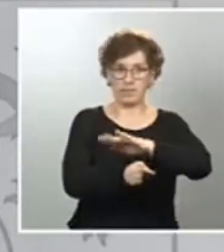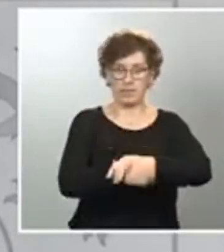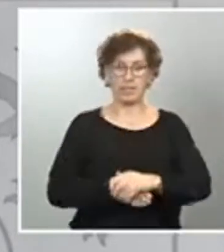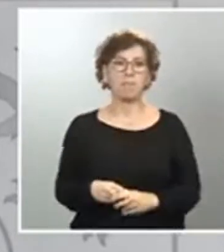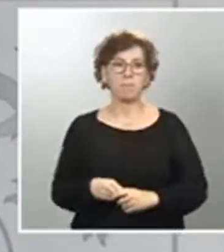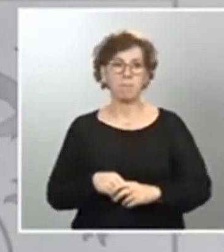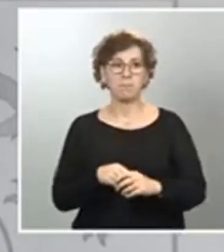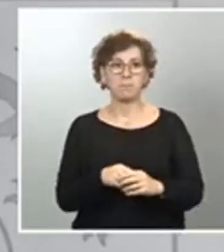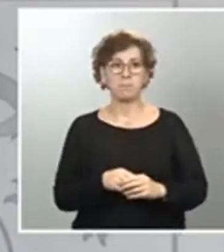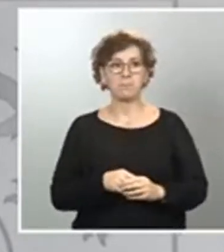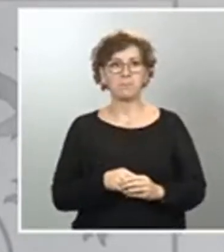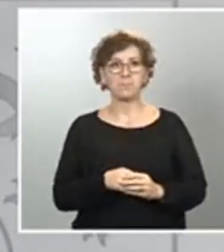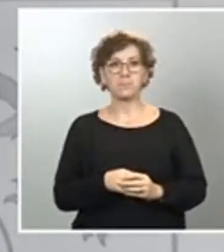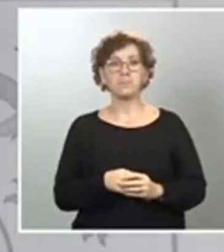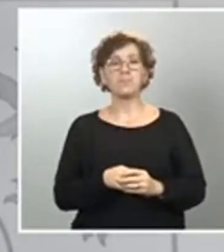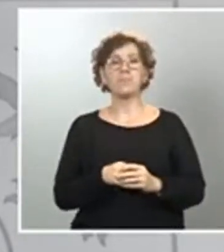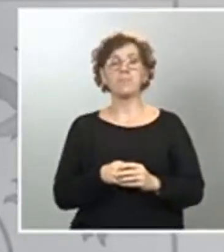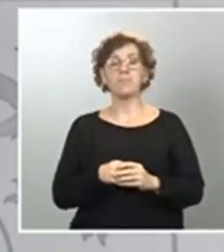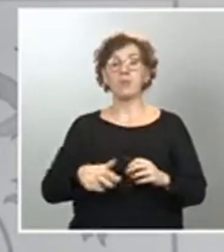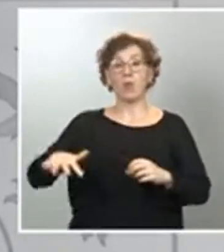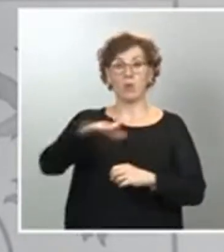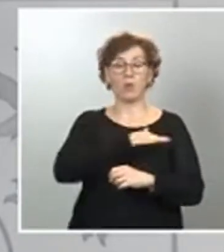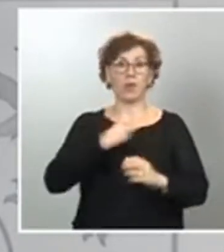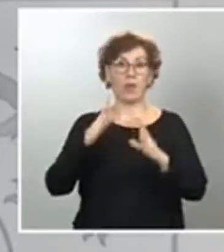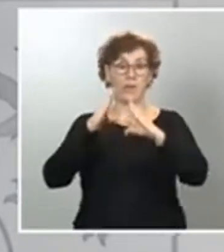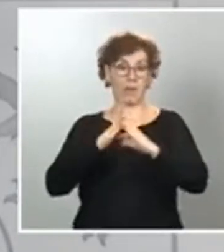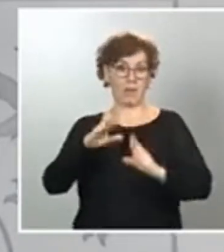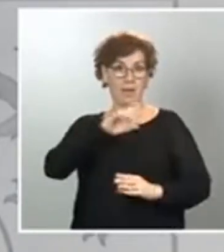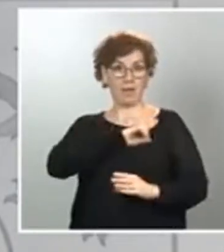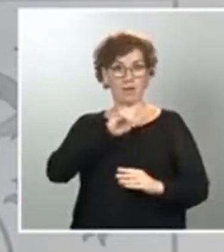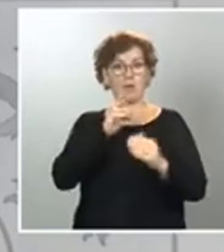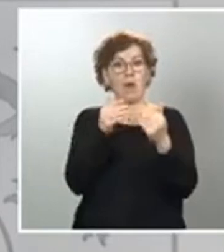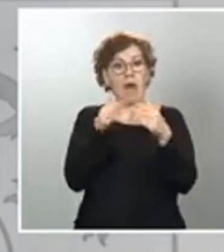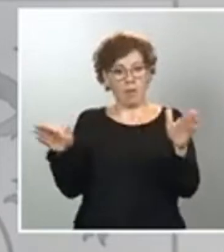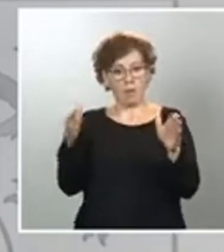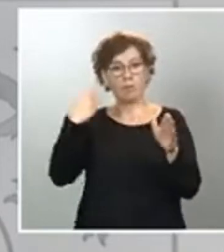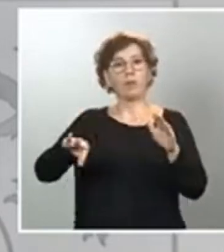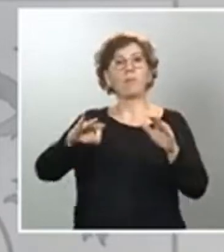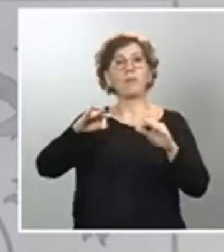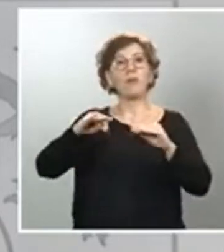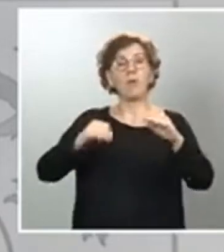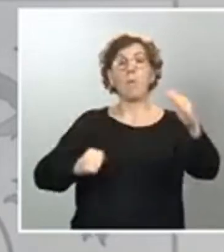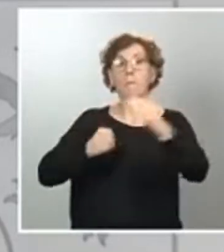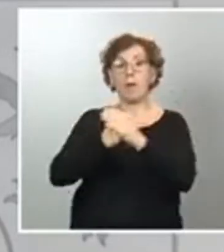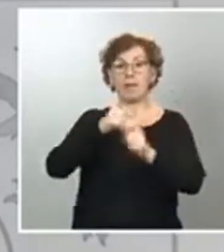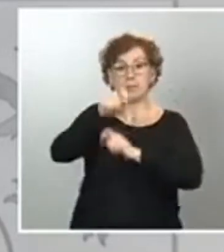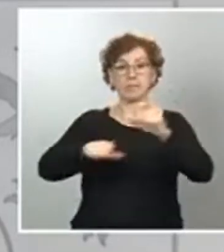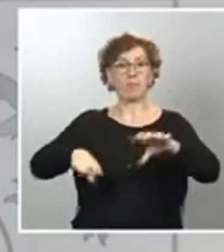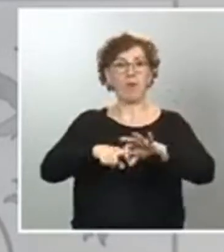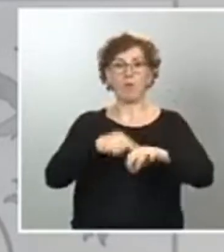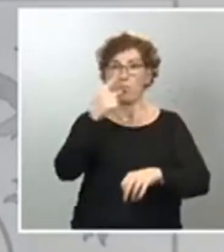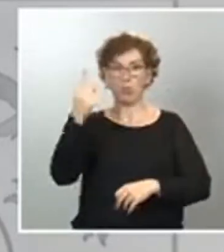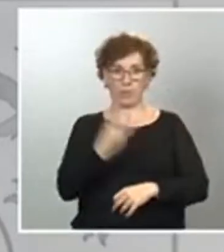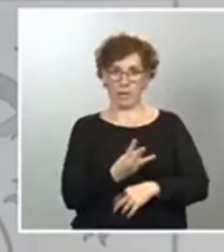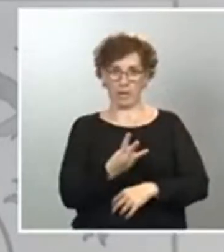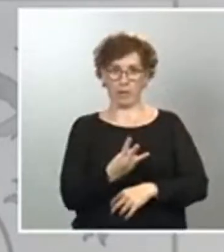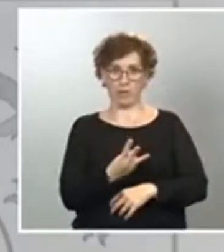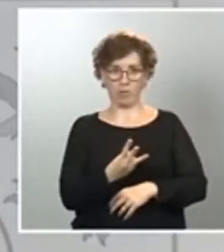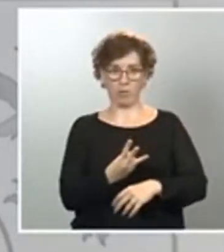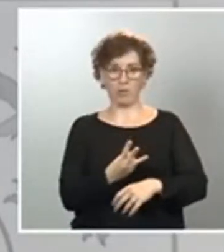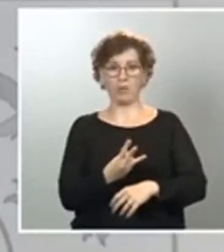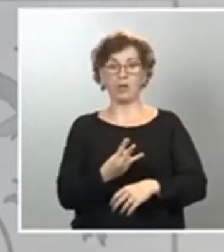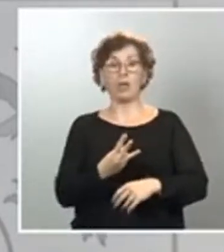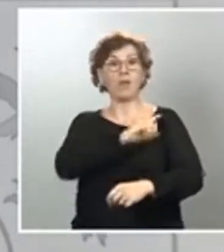los lugares de culto podrán abrir limitando su aforo a 1/3. En el ámbito deportivo se contempla la apertura de centros de